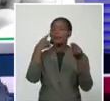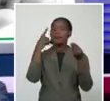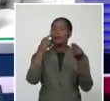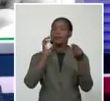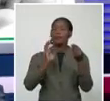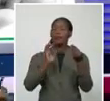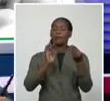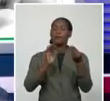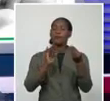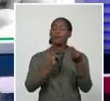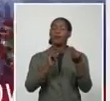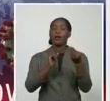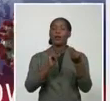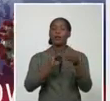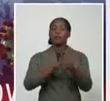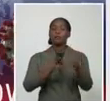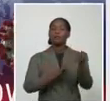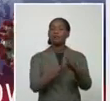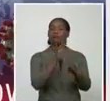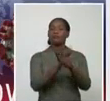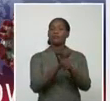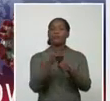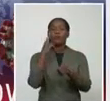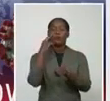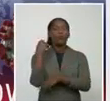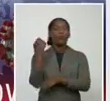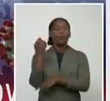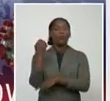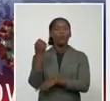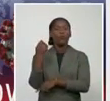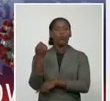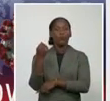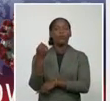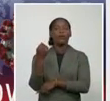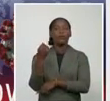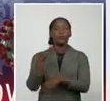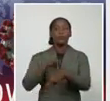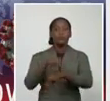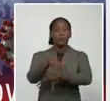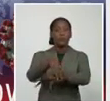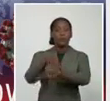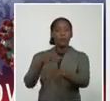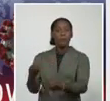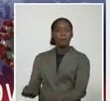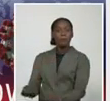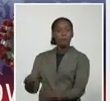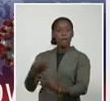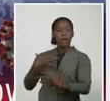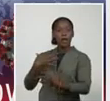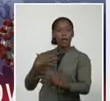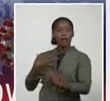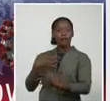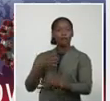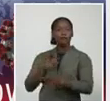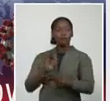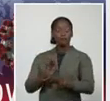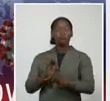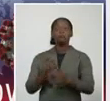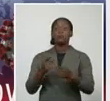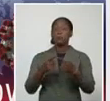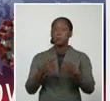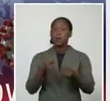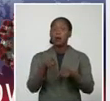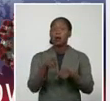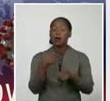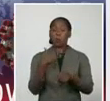enfermedad zoonótica, con un origen zoonótico, desde los murciélagos. La transmisión al hombre del virus de la COVID-19 por vía de